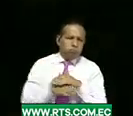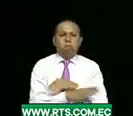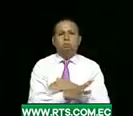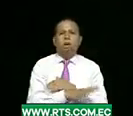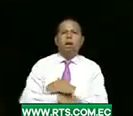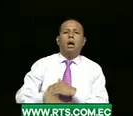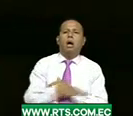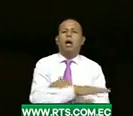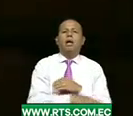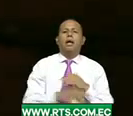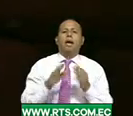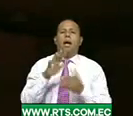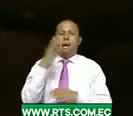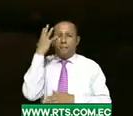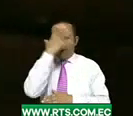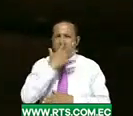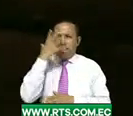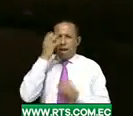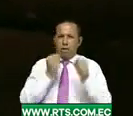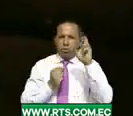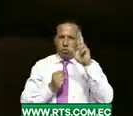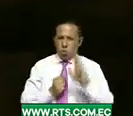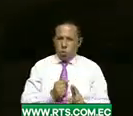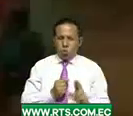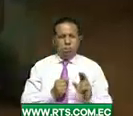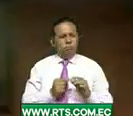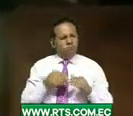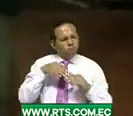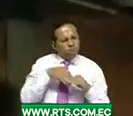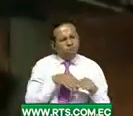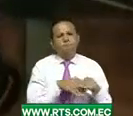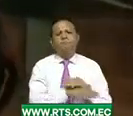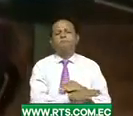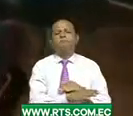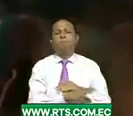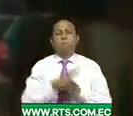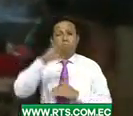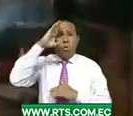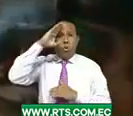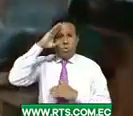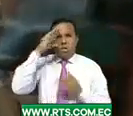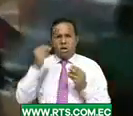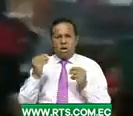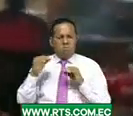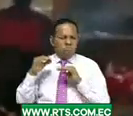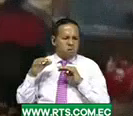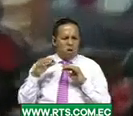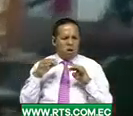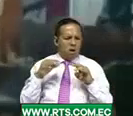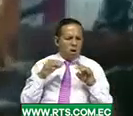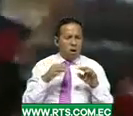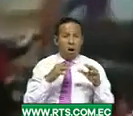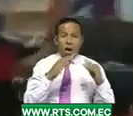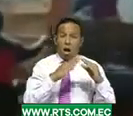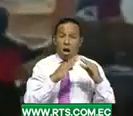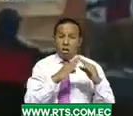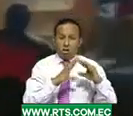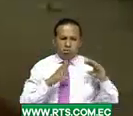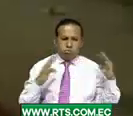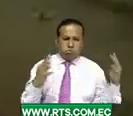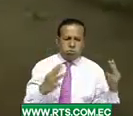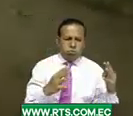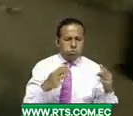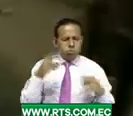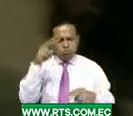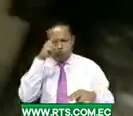de Esmeraldas. Las unidades tácticas brindaron seguridad y agentes de inteligencia al interior. Aseguraron la vivienda, llegaron en busca de